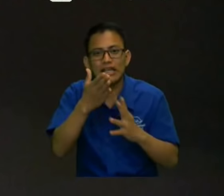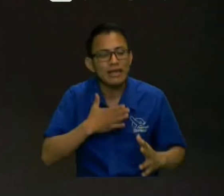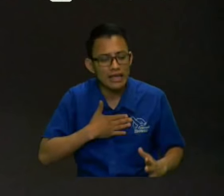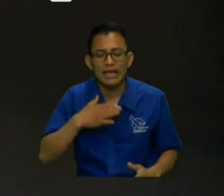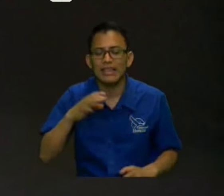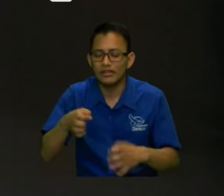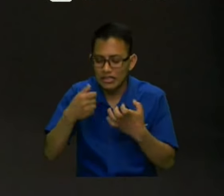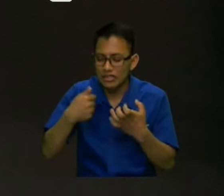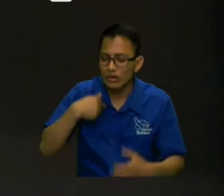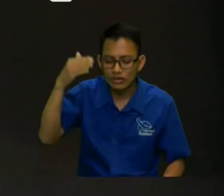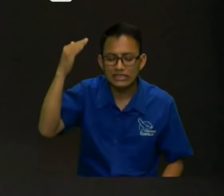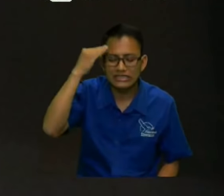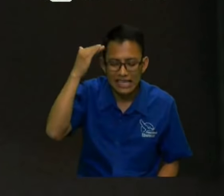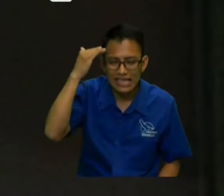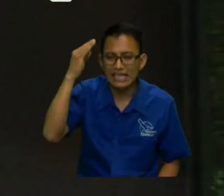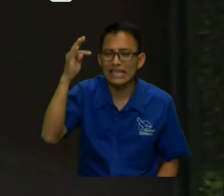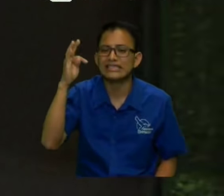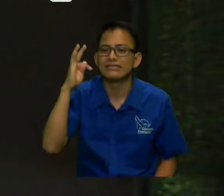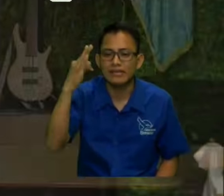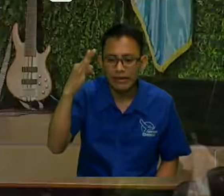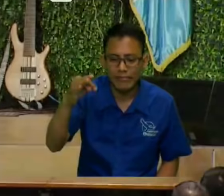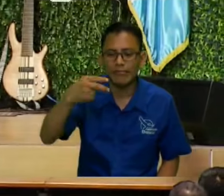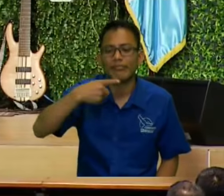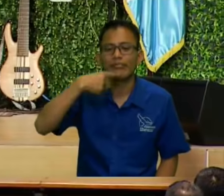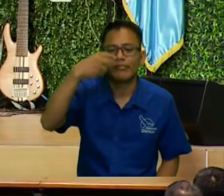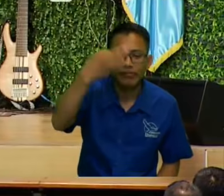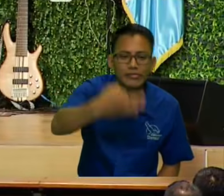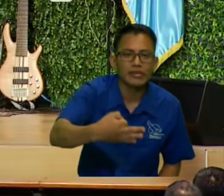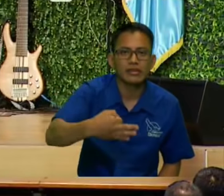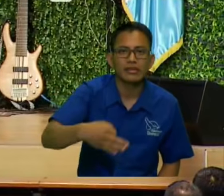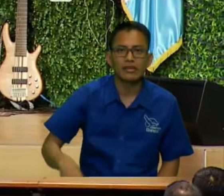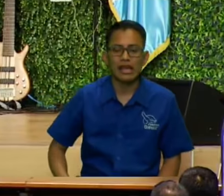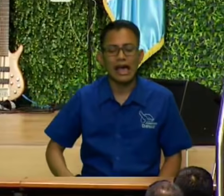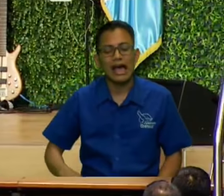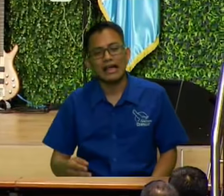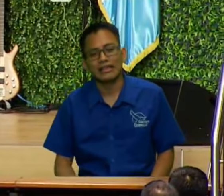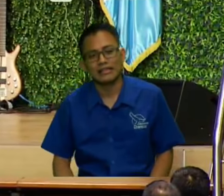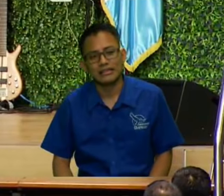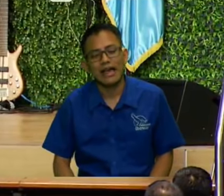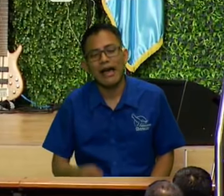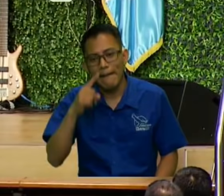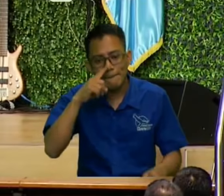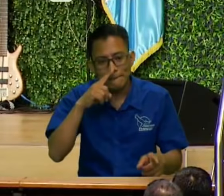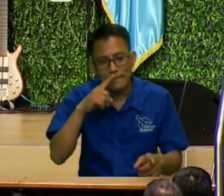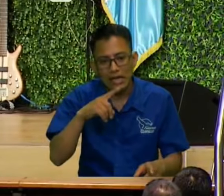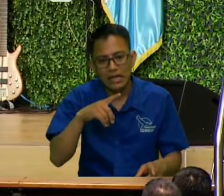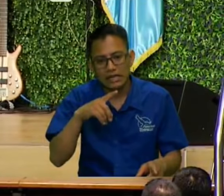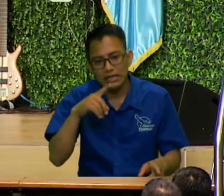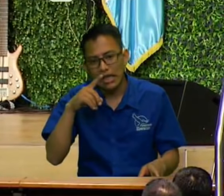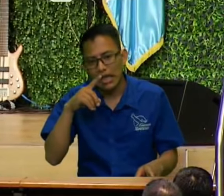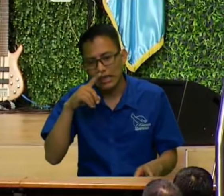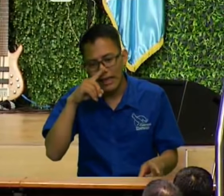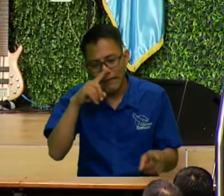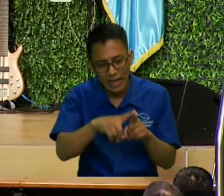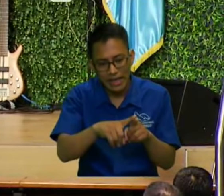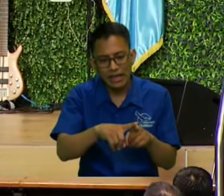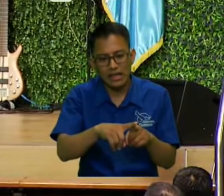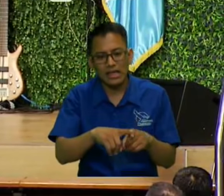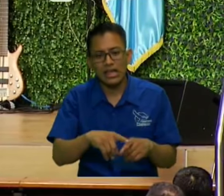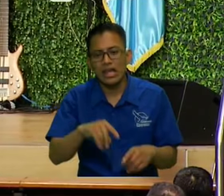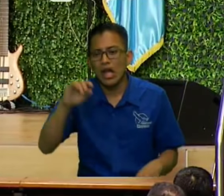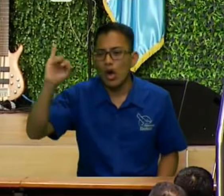verdadero. Además, Juan el Bautista dio testimonio de mí. Ustedes se quisieron regocijar un tiempo